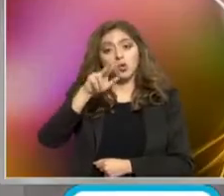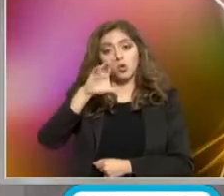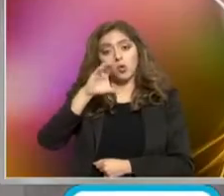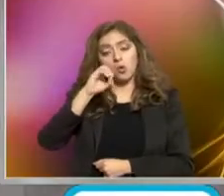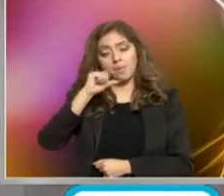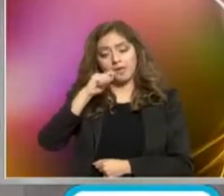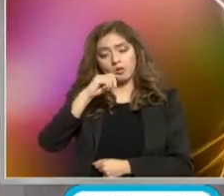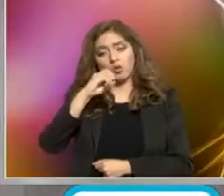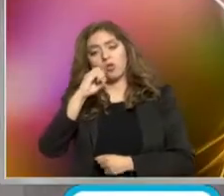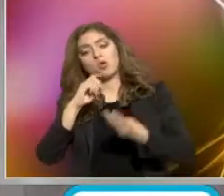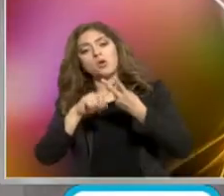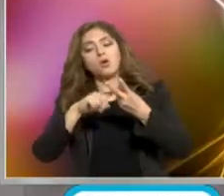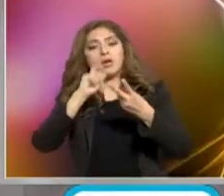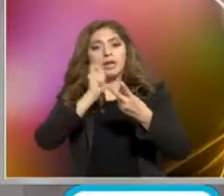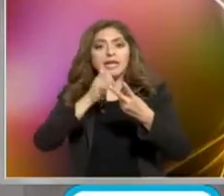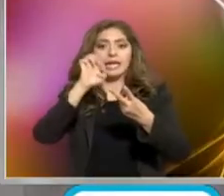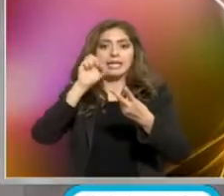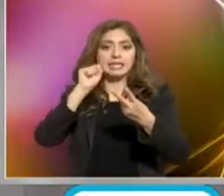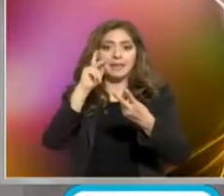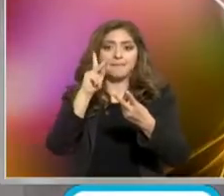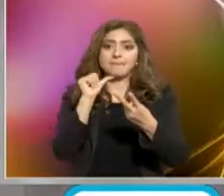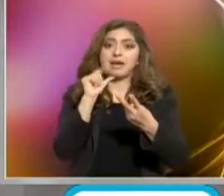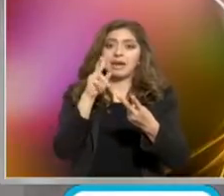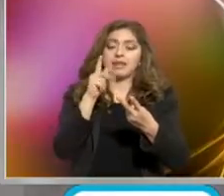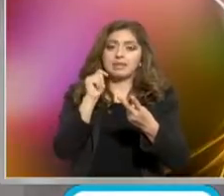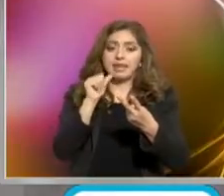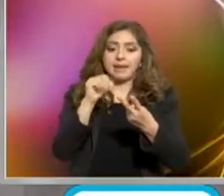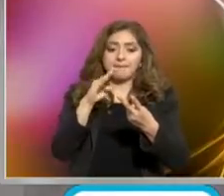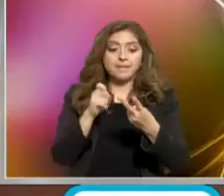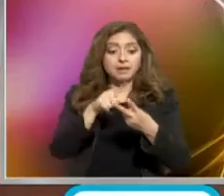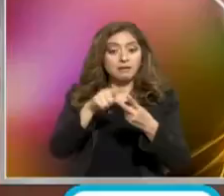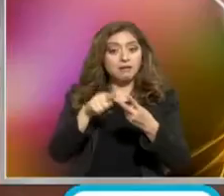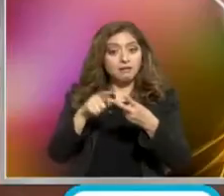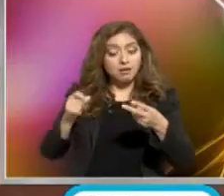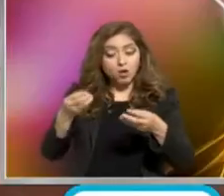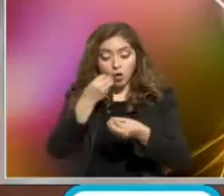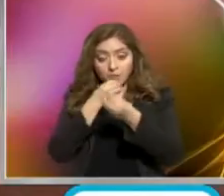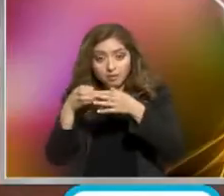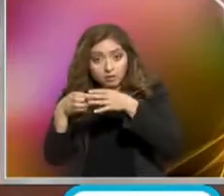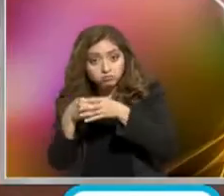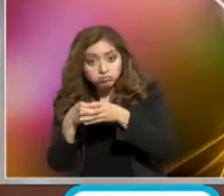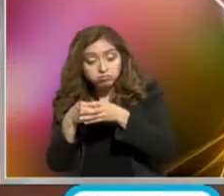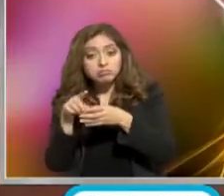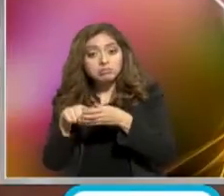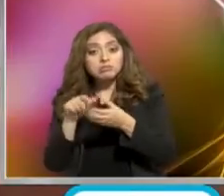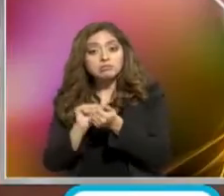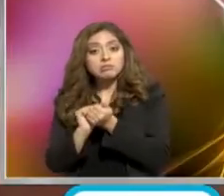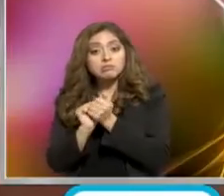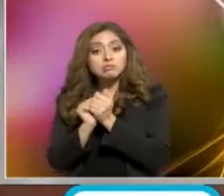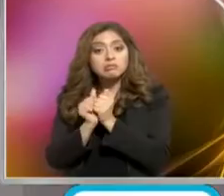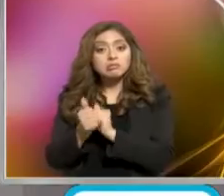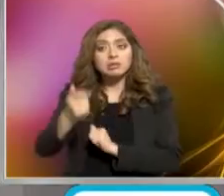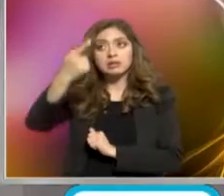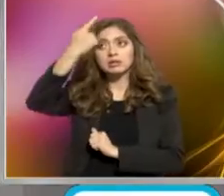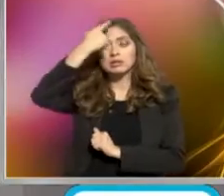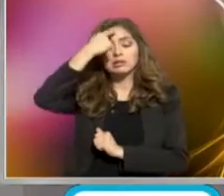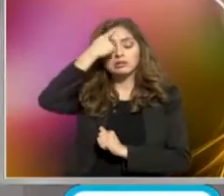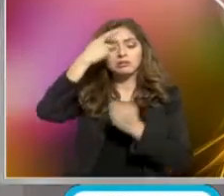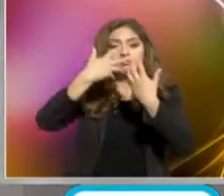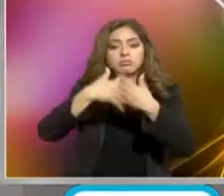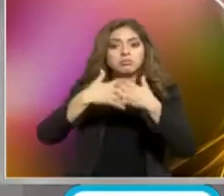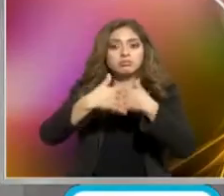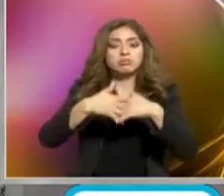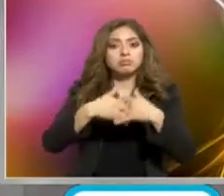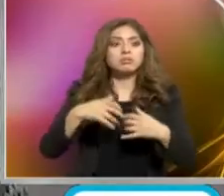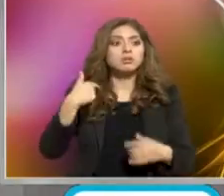edulcorantes artificiales como el aspartame. Esos, por así decirlo, van a excitar la función cerebral y nos van a